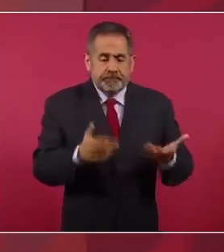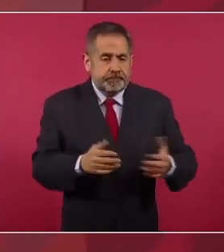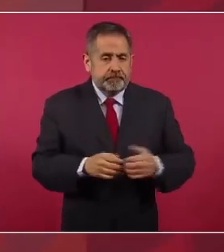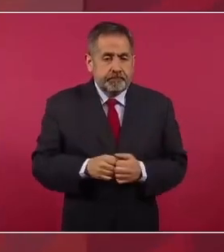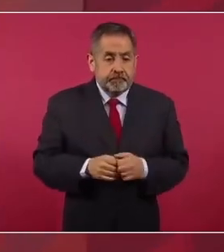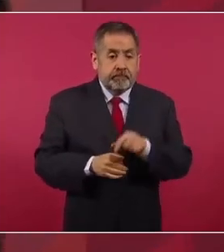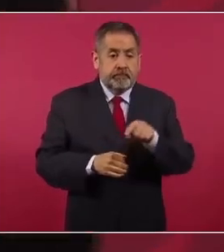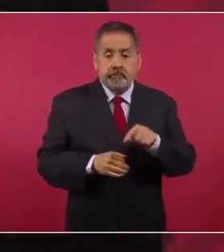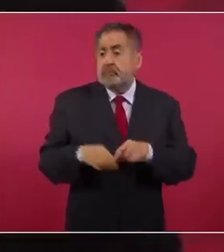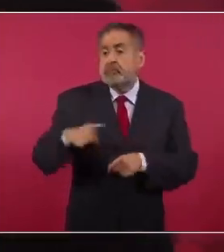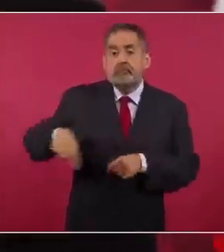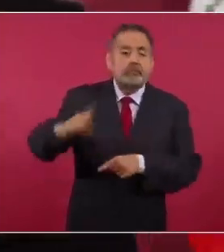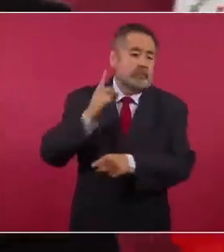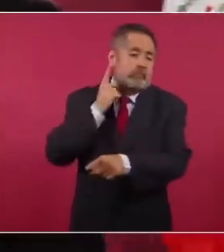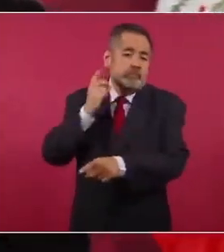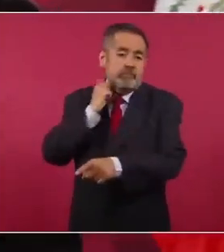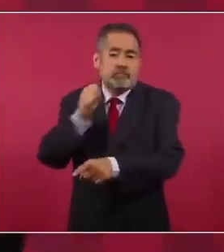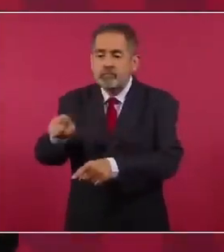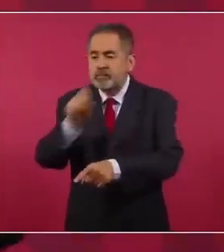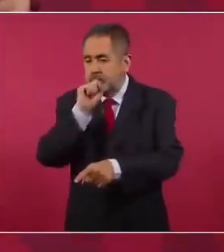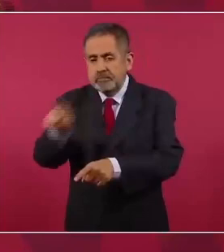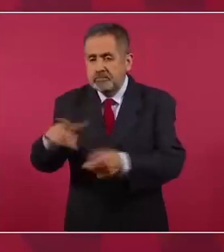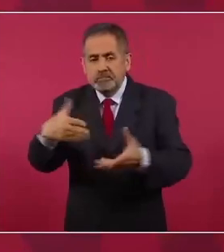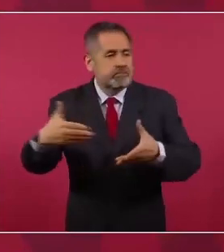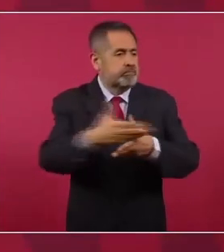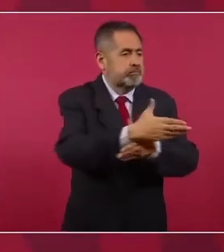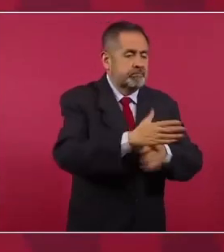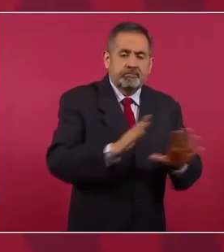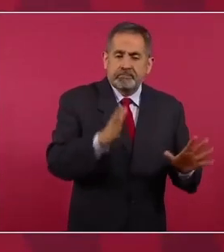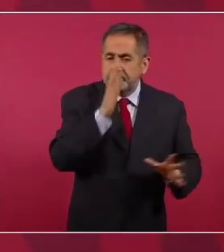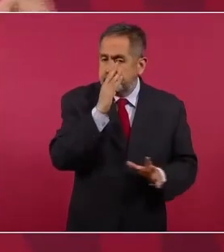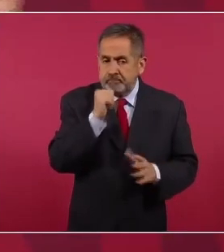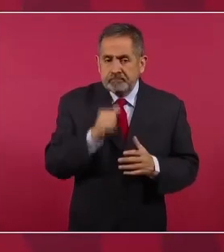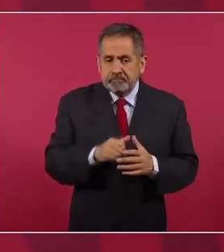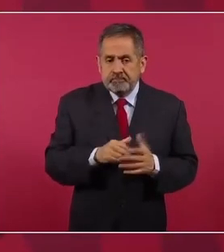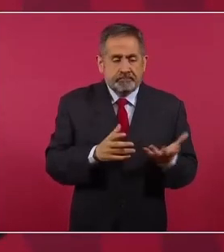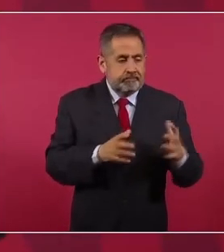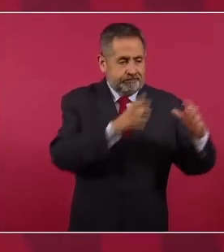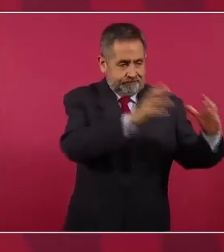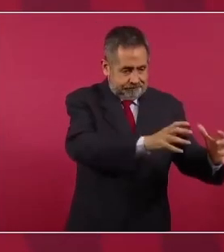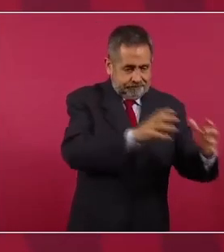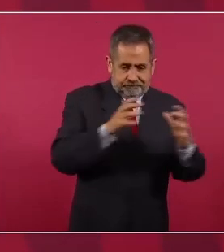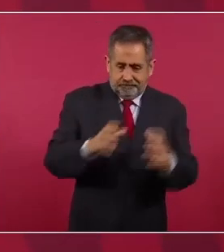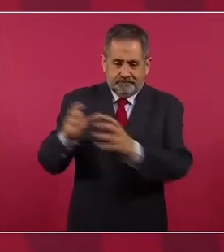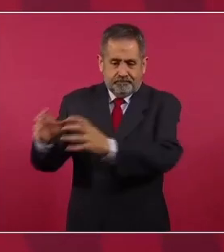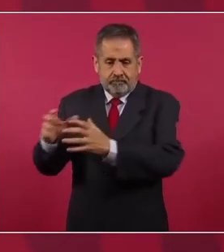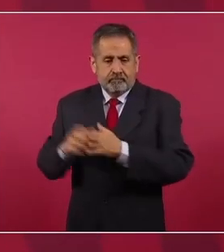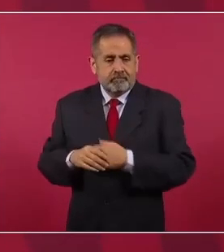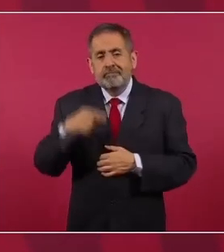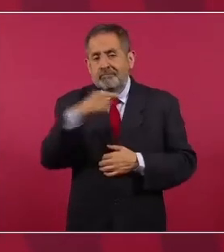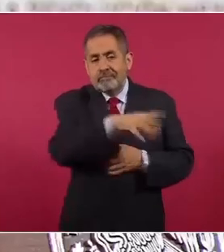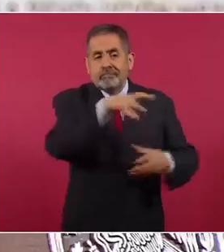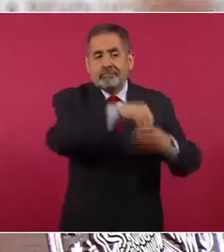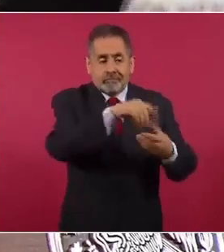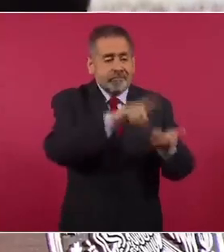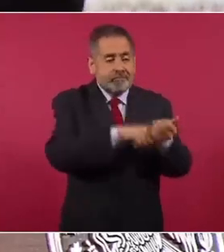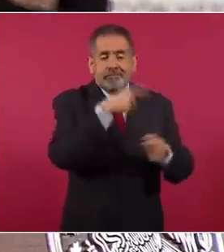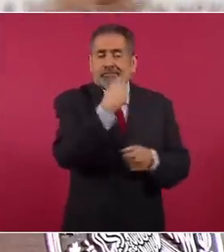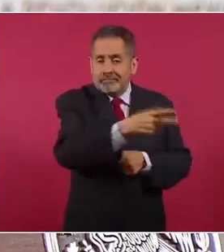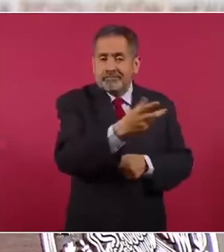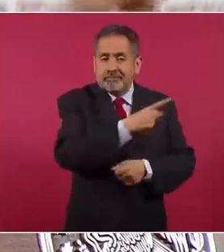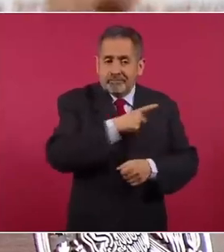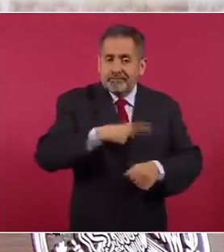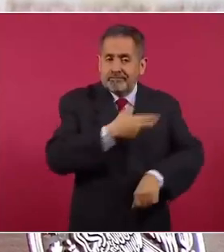tampoco el Legislativo, tiene que surgir del interior del Poder Judicial y